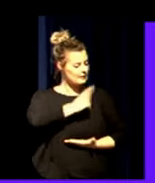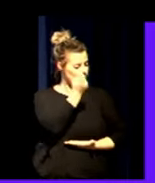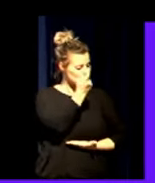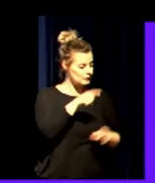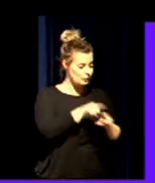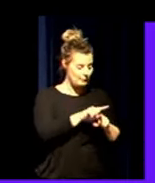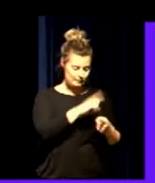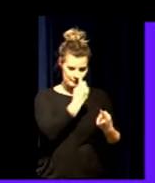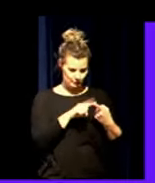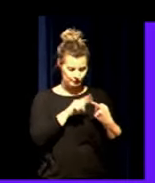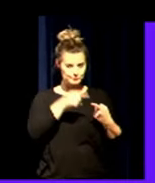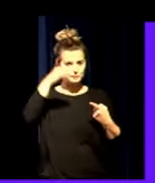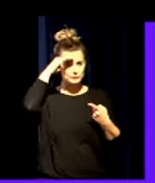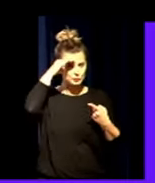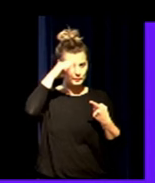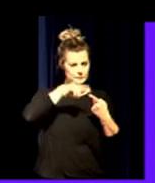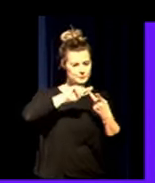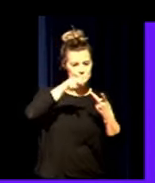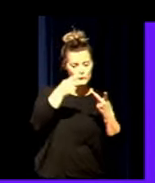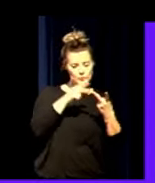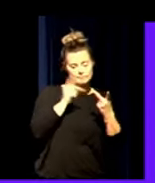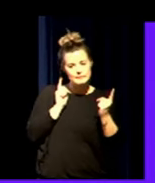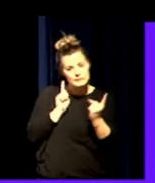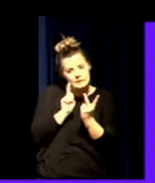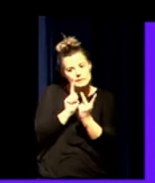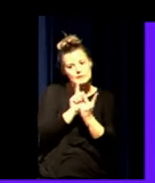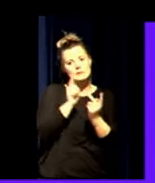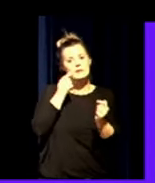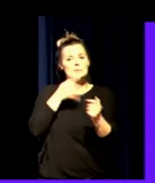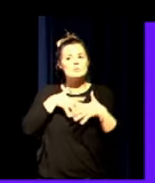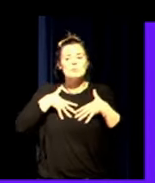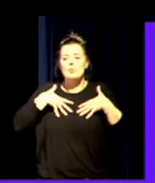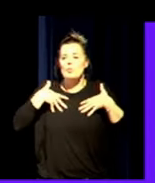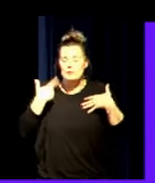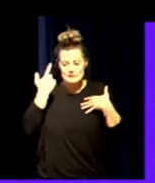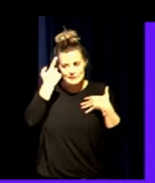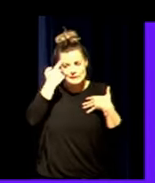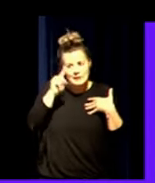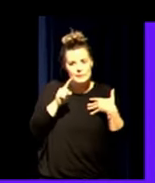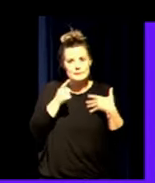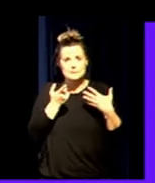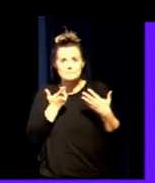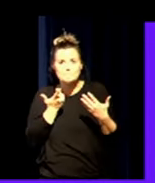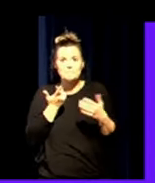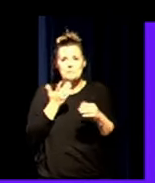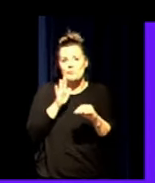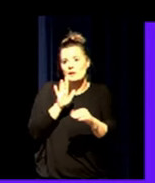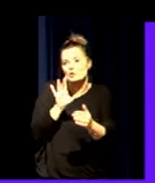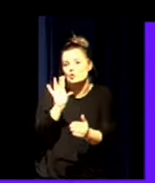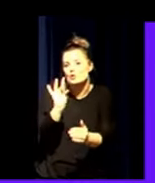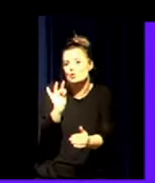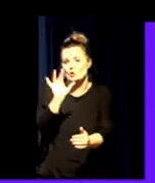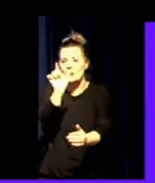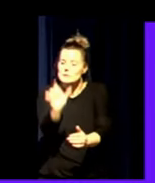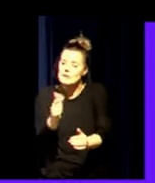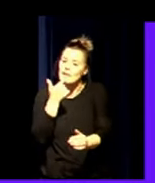de observar, después el acercamiento emocional, saber acercarse emocionalmente, saber tocar a la persona y decir, no